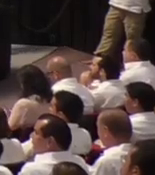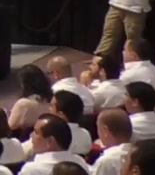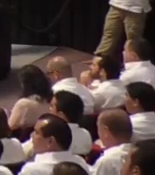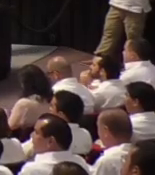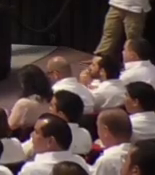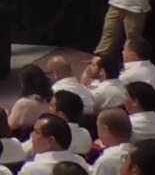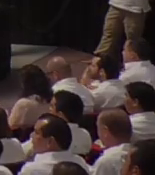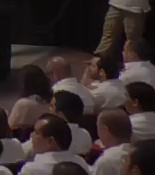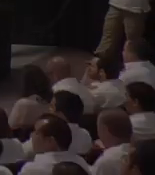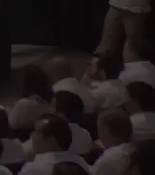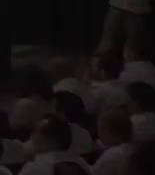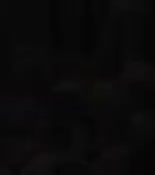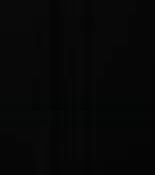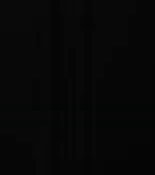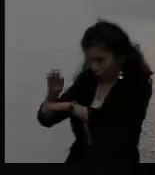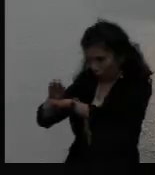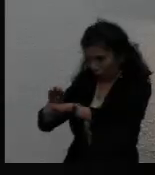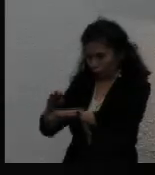Con el permiso de la mesa directiva.